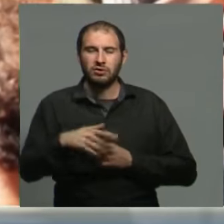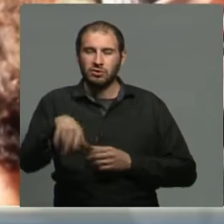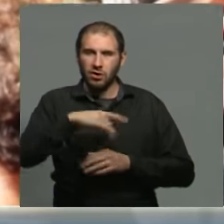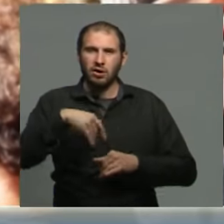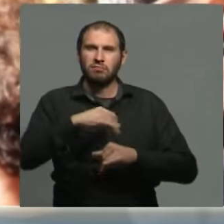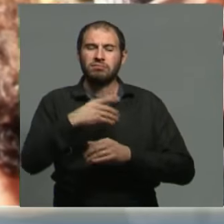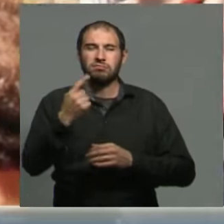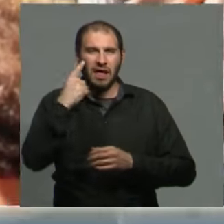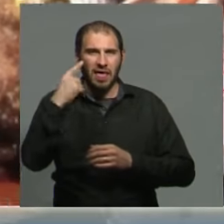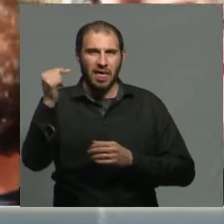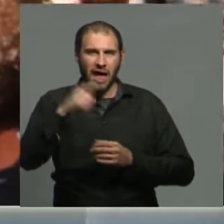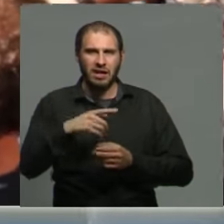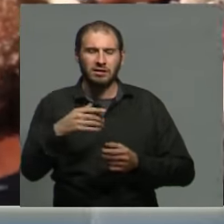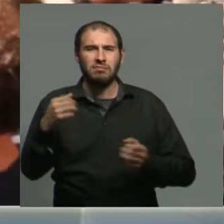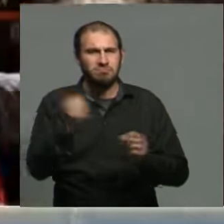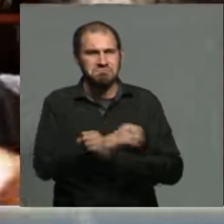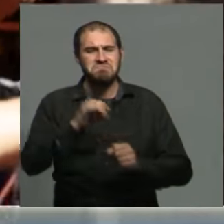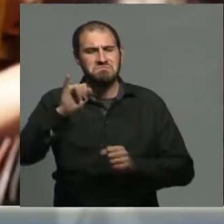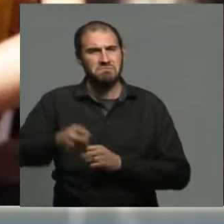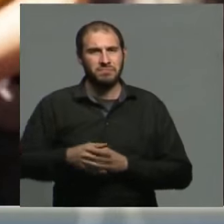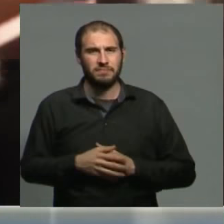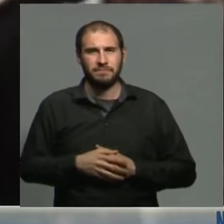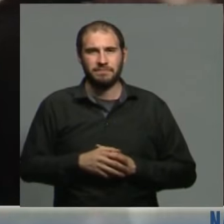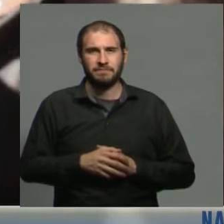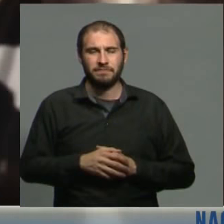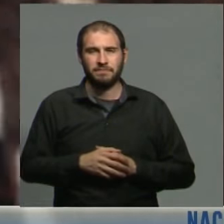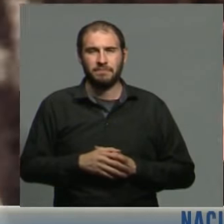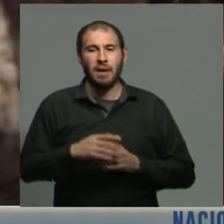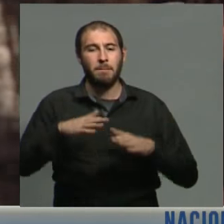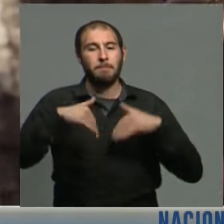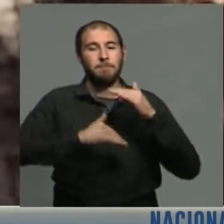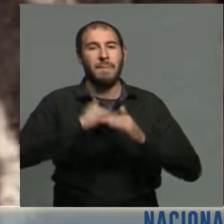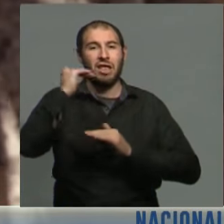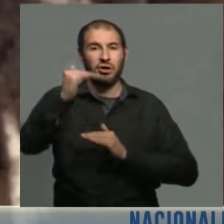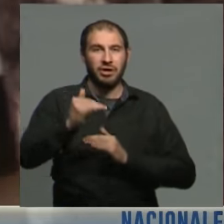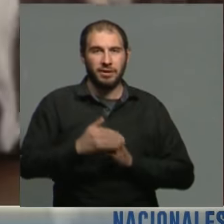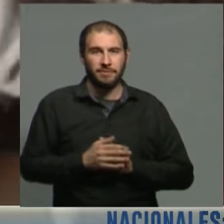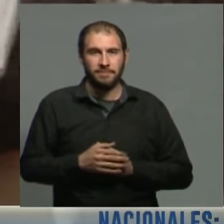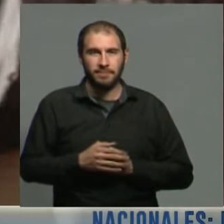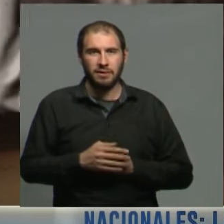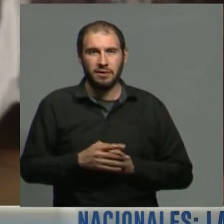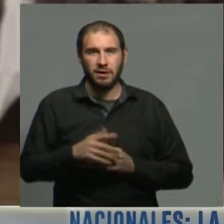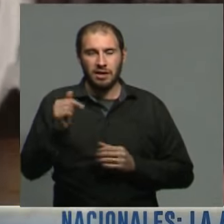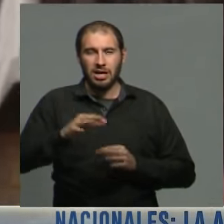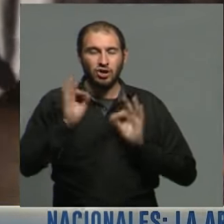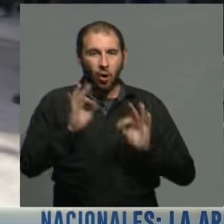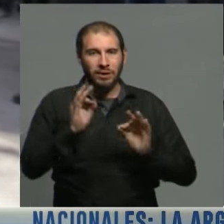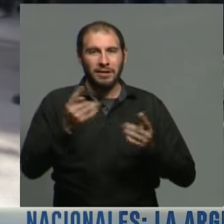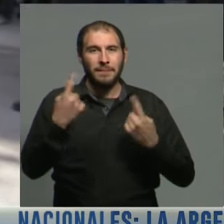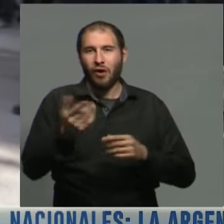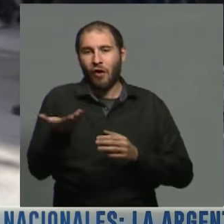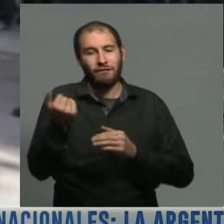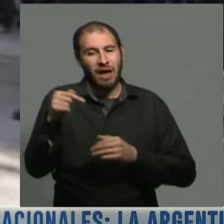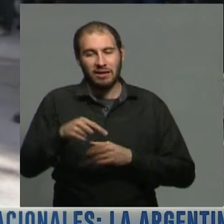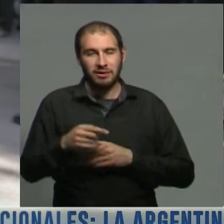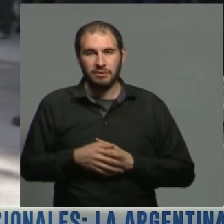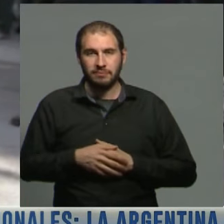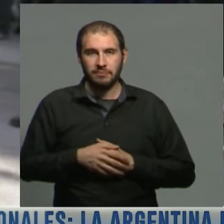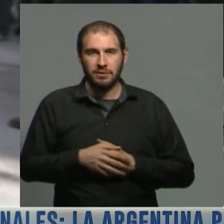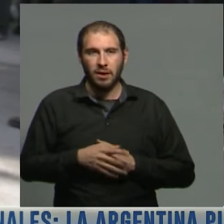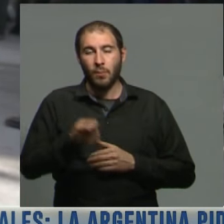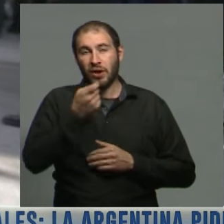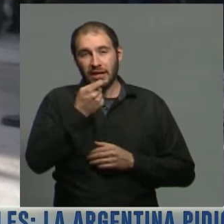Han considerado que tenían legitimidad suficiente, con una mayoría que digamos que es absoluta pero no es la suficiente.